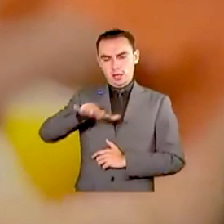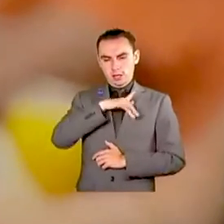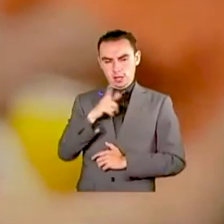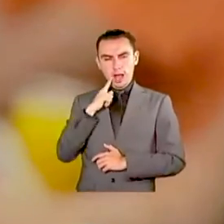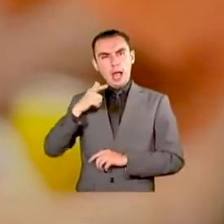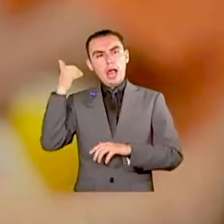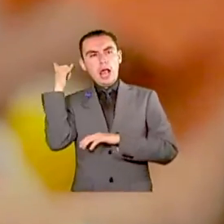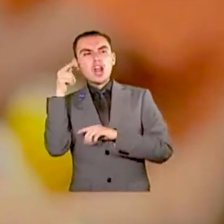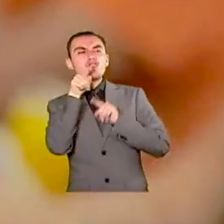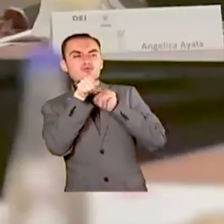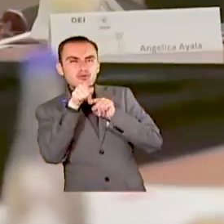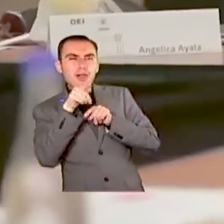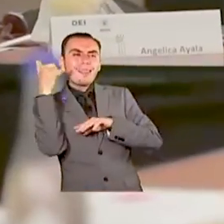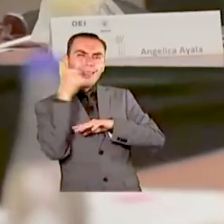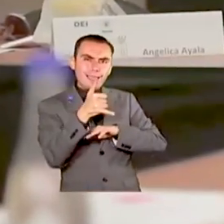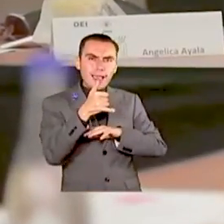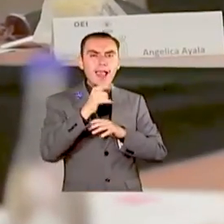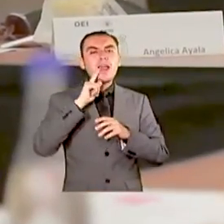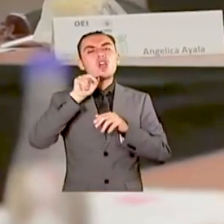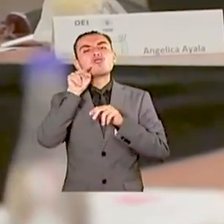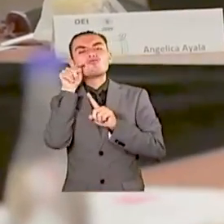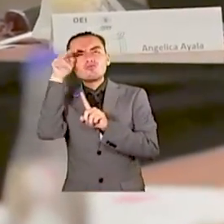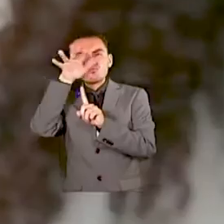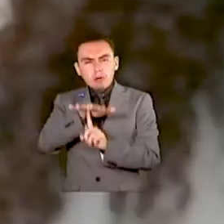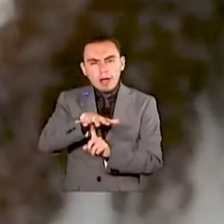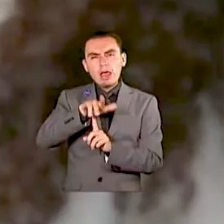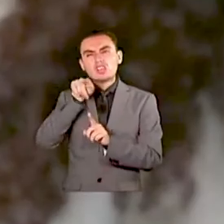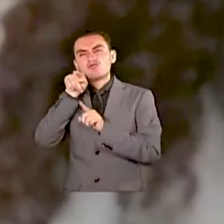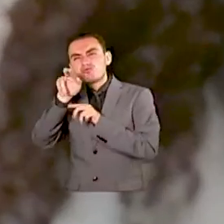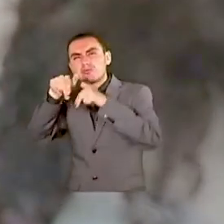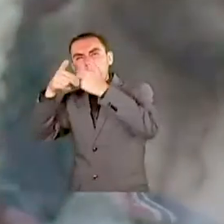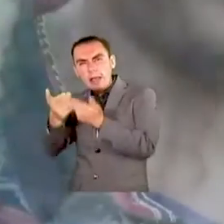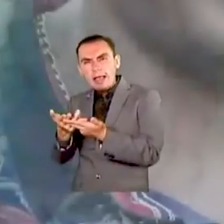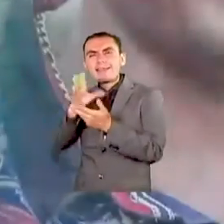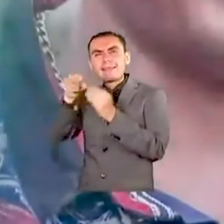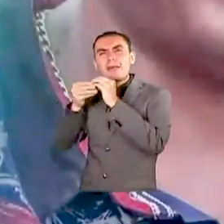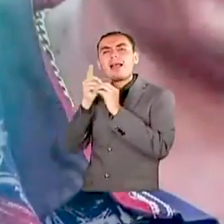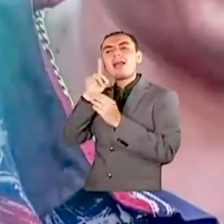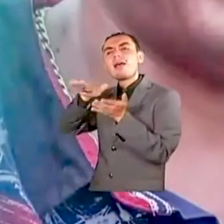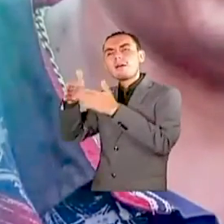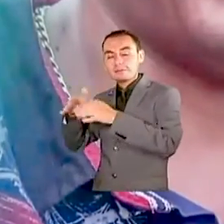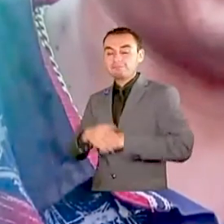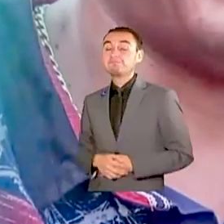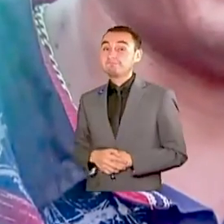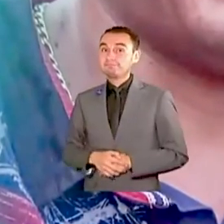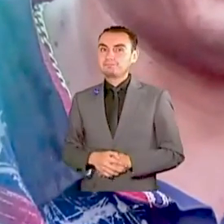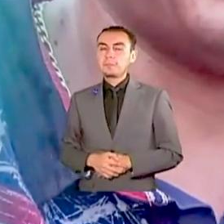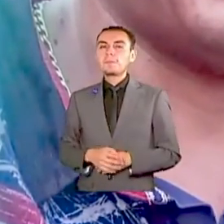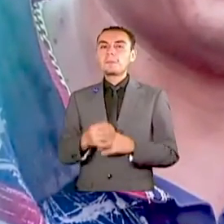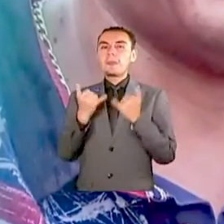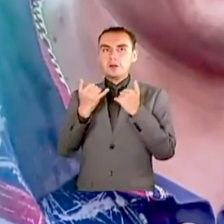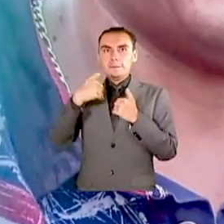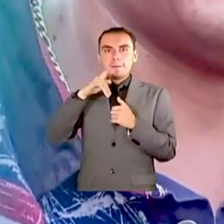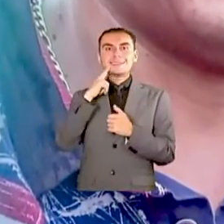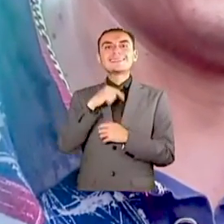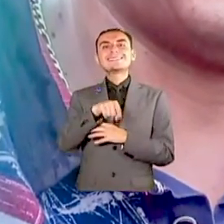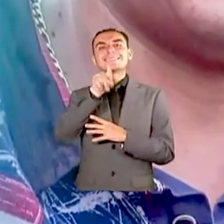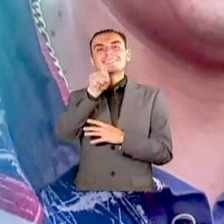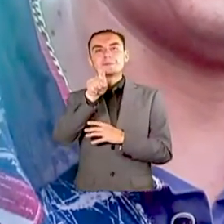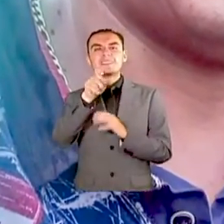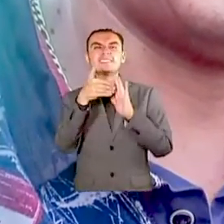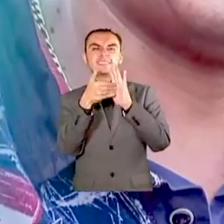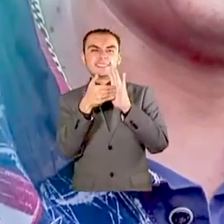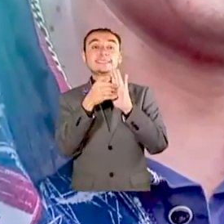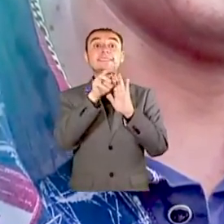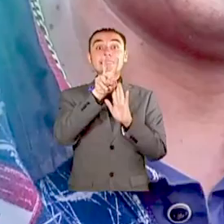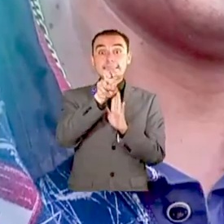homicidios, amenazas, violencia sexual, desplazamiento y desaparición. En la actualidad contamos con más de